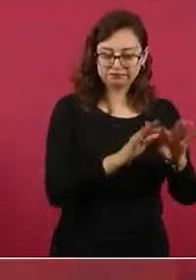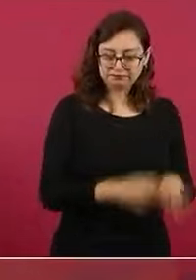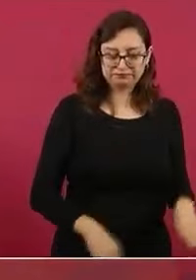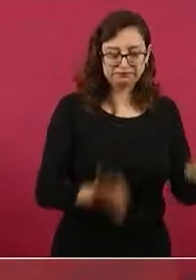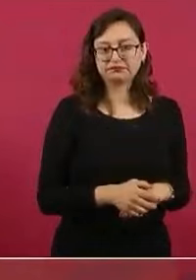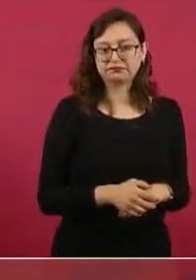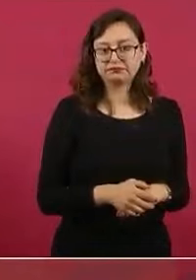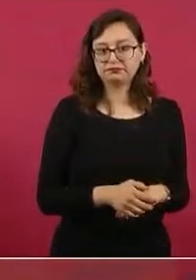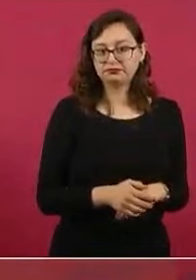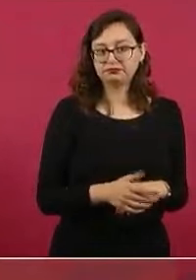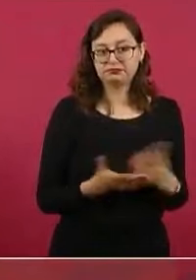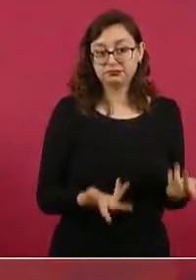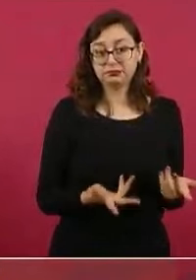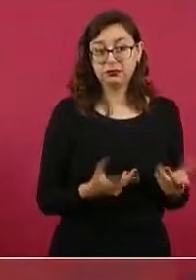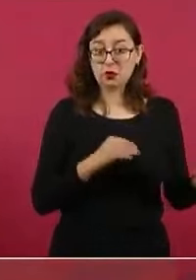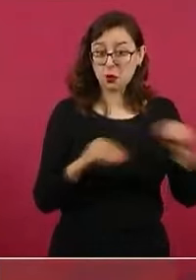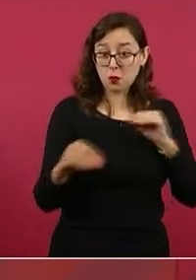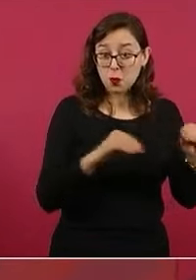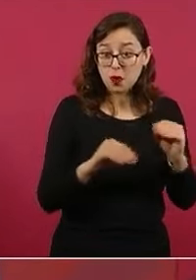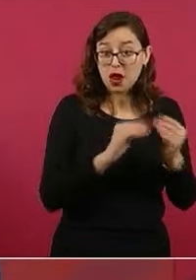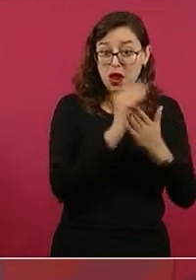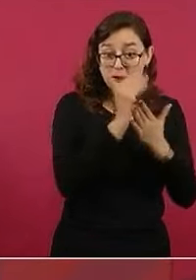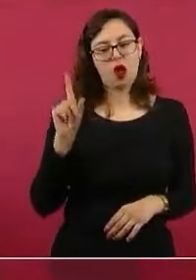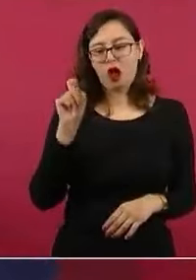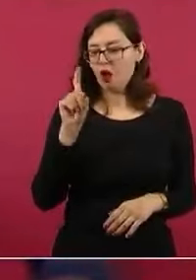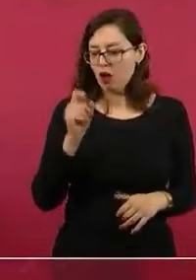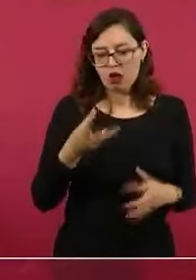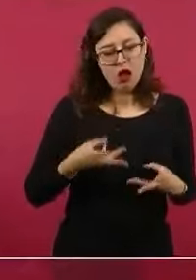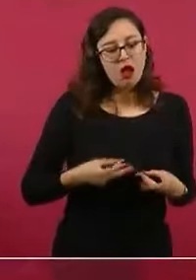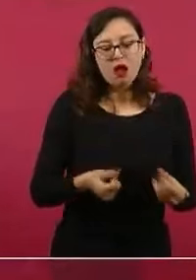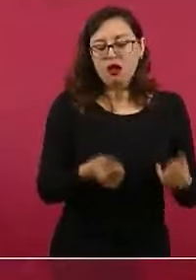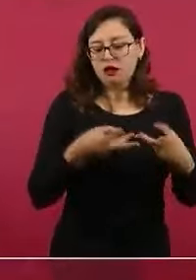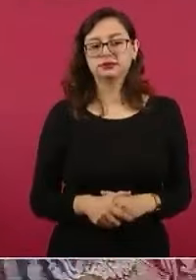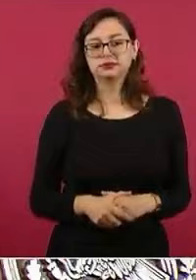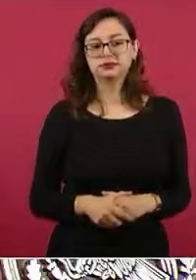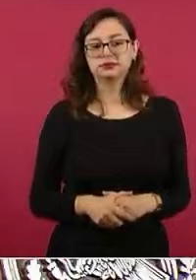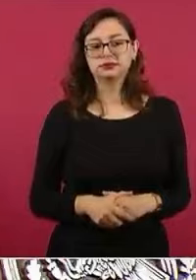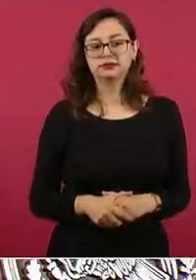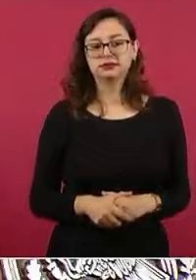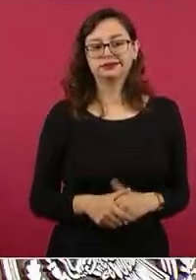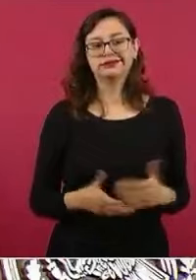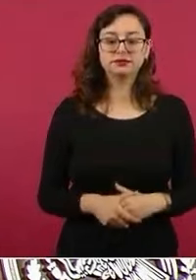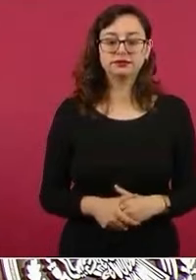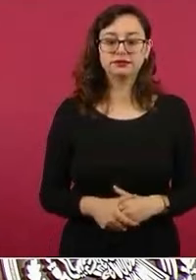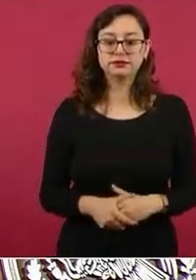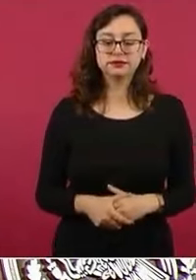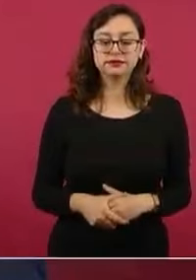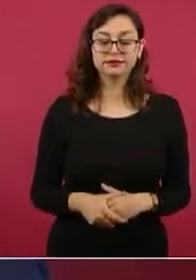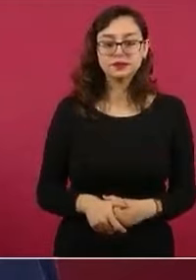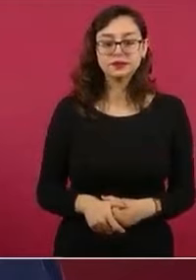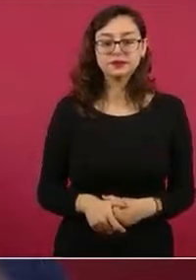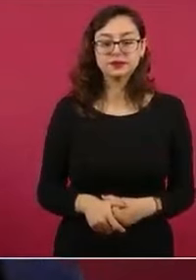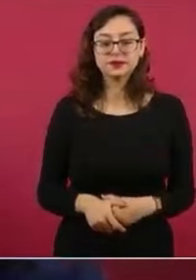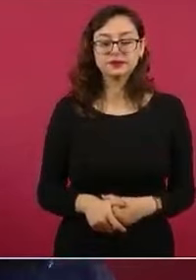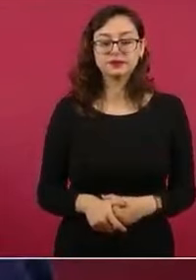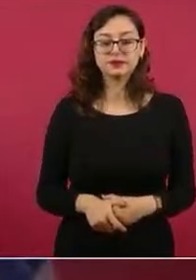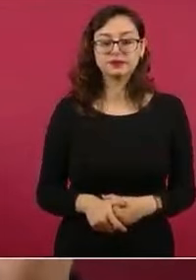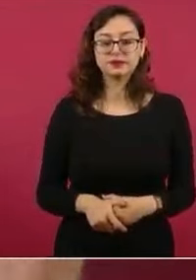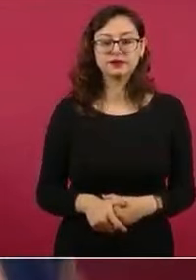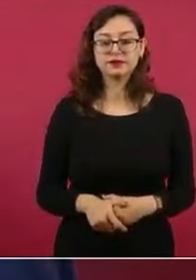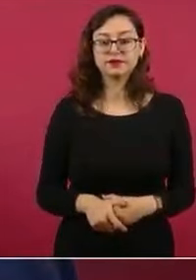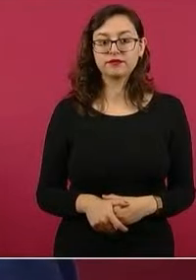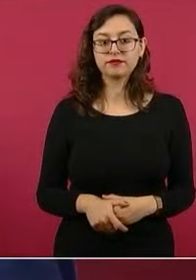de producir o de utilizar agua. Y ahí es donde vienen las diferencias de fondo. Acuérdense